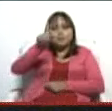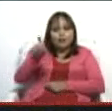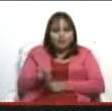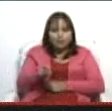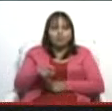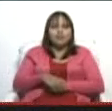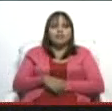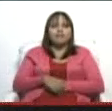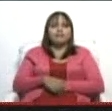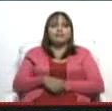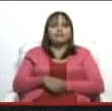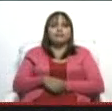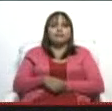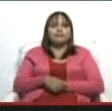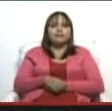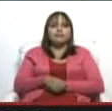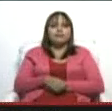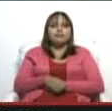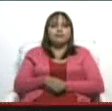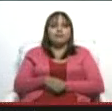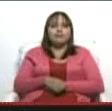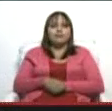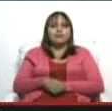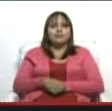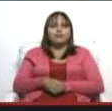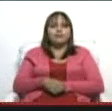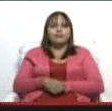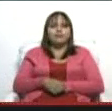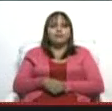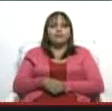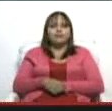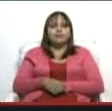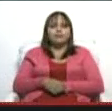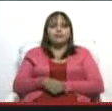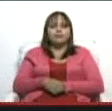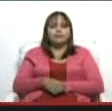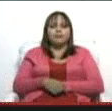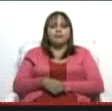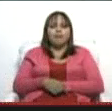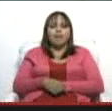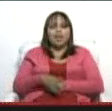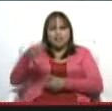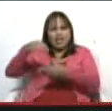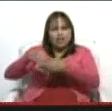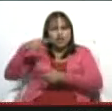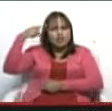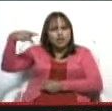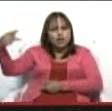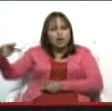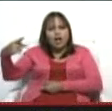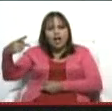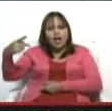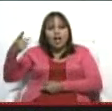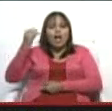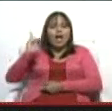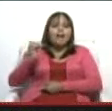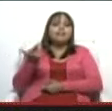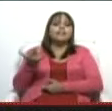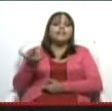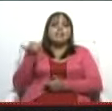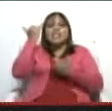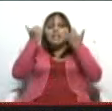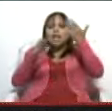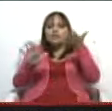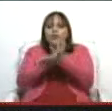cuadratura del círculo. Hay un término en psicología que se denomina la compulsión a la repetición. Y